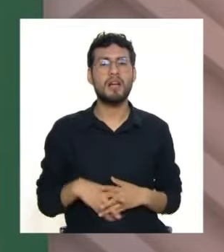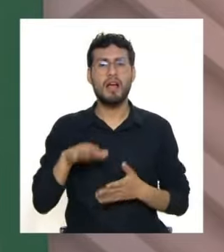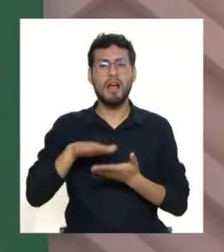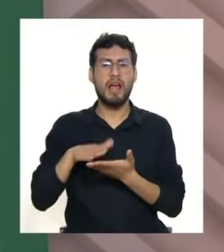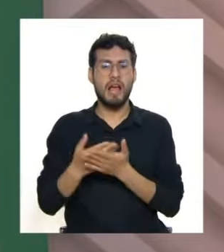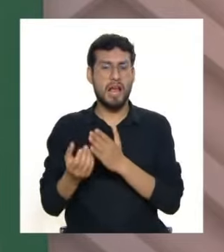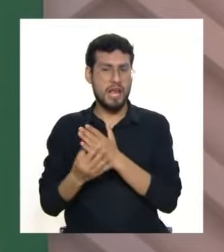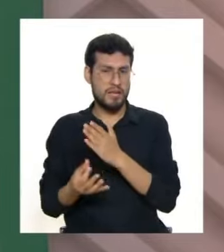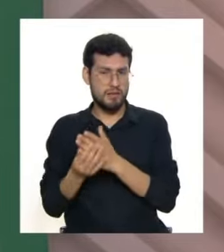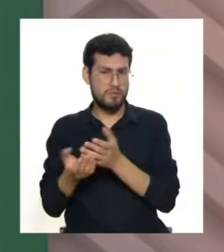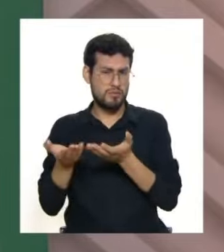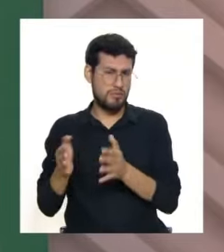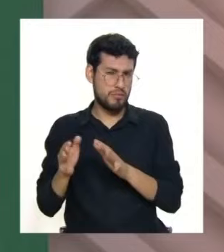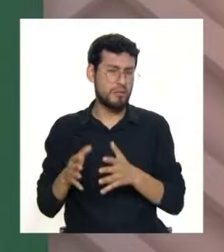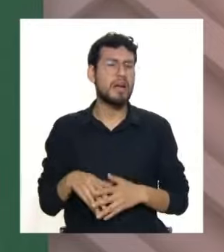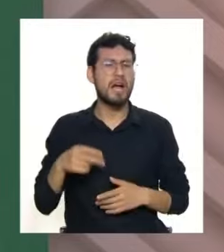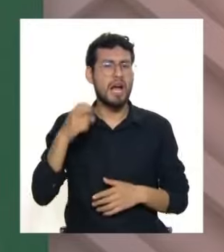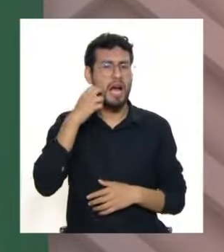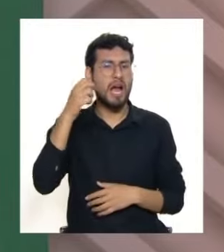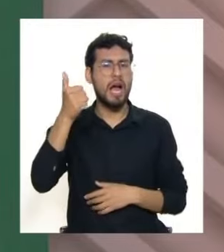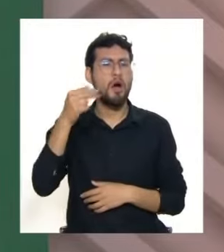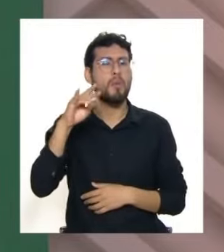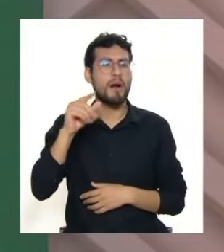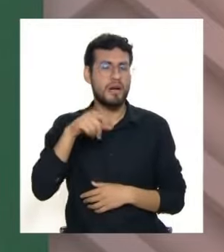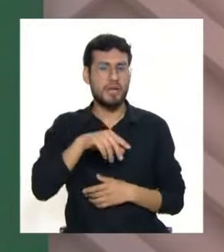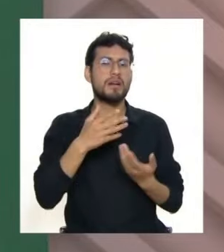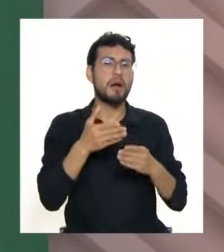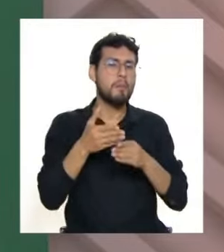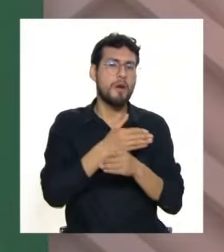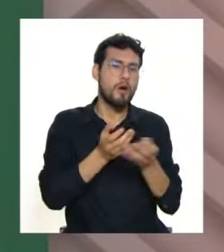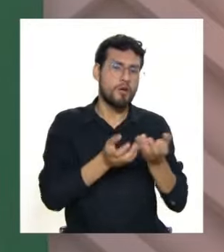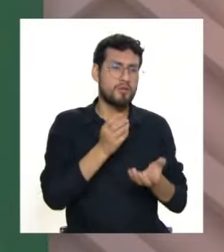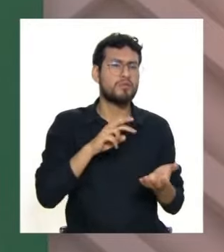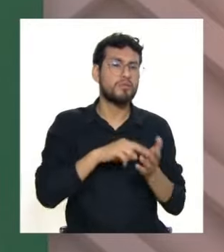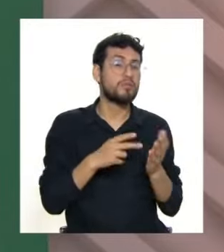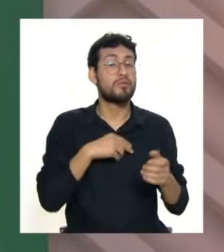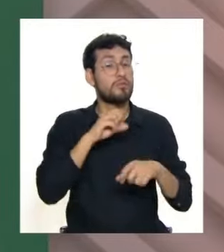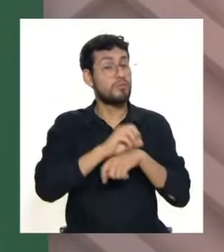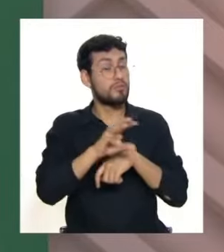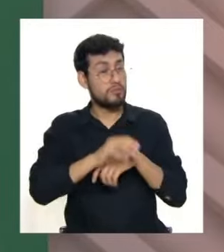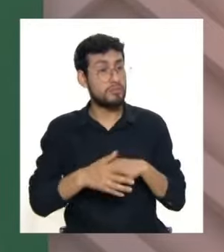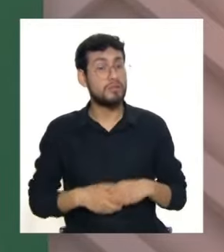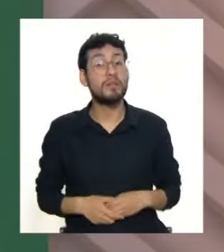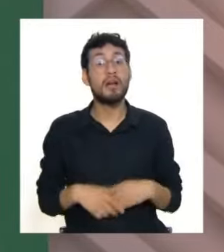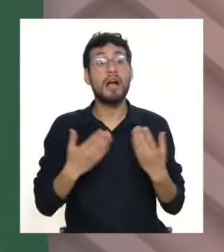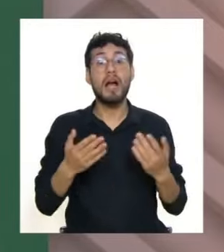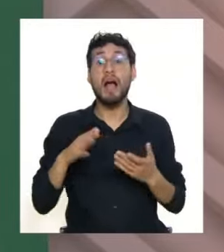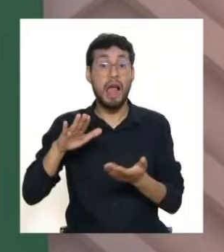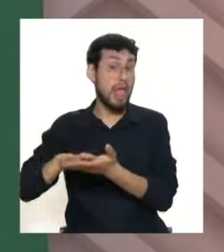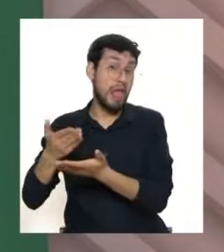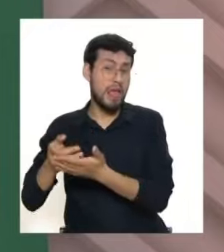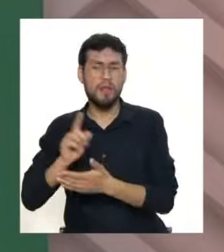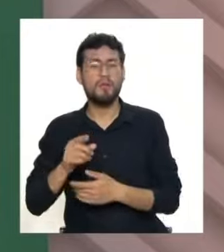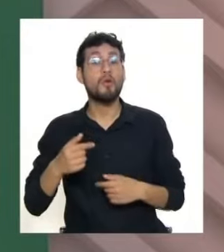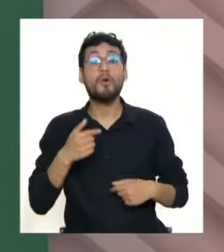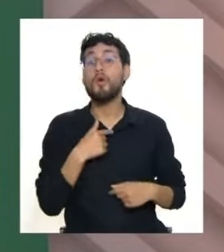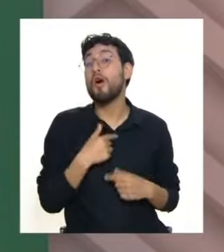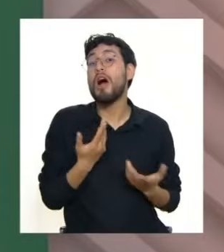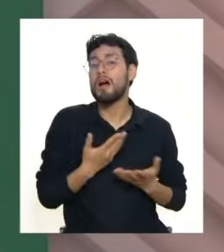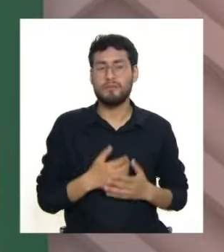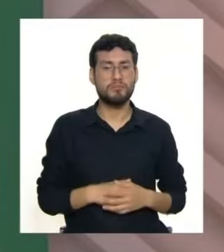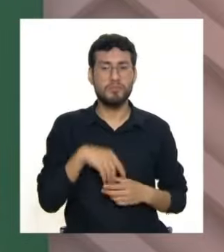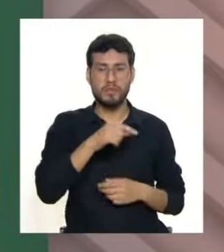en aceite. Uh-huh. Esta es una carne ya ahumada, es decir, precocida. Uh-huh. Por lo tanto, mi recomendación es que en lugar de freírla, lo que yo hago,